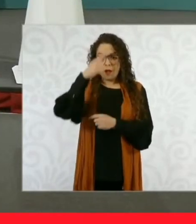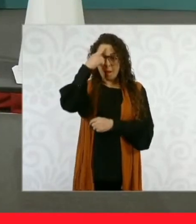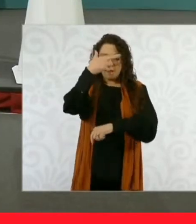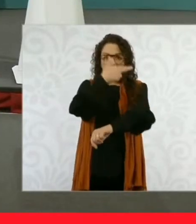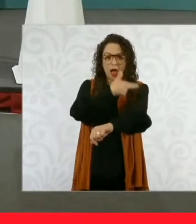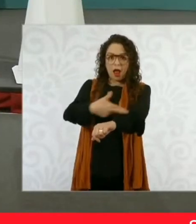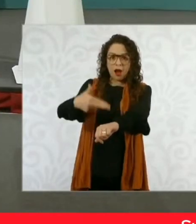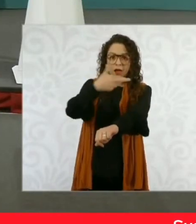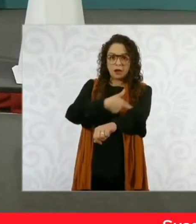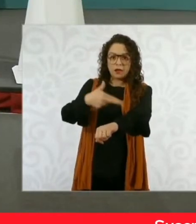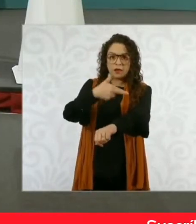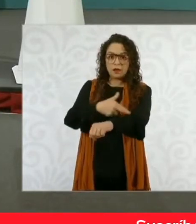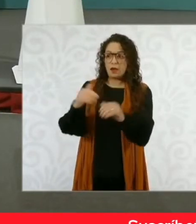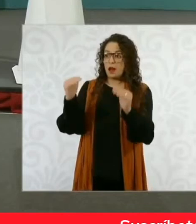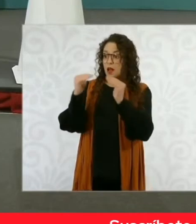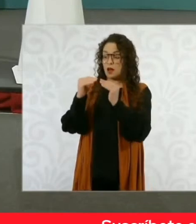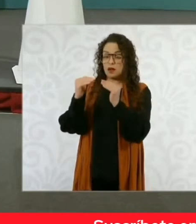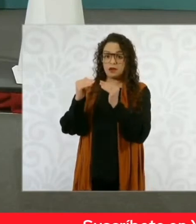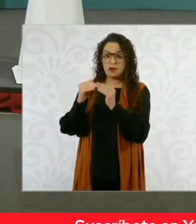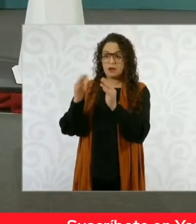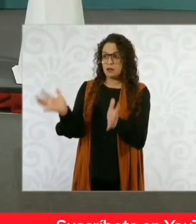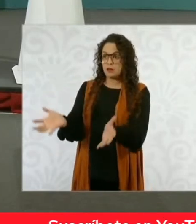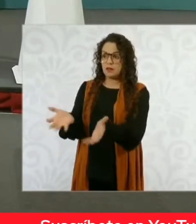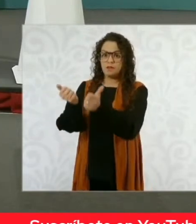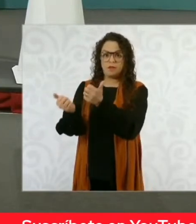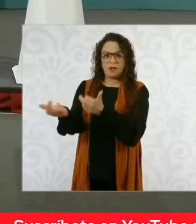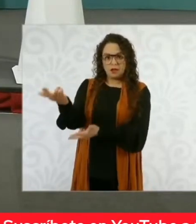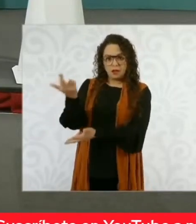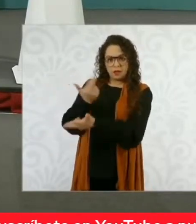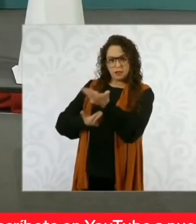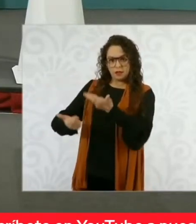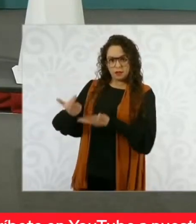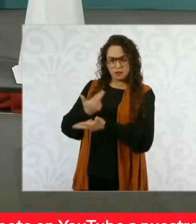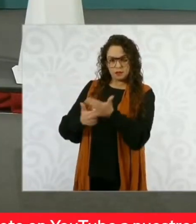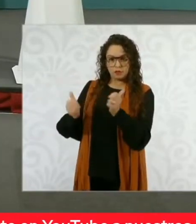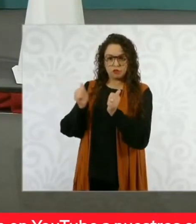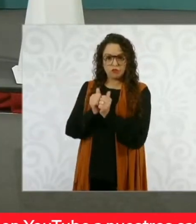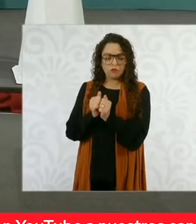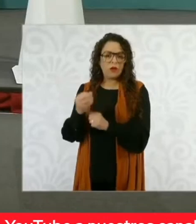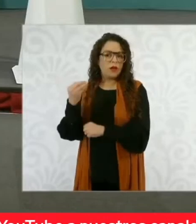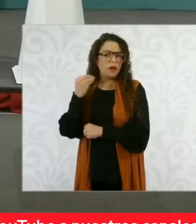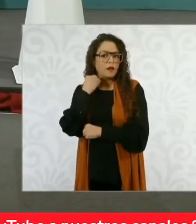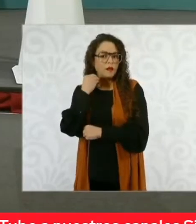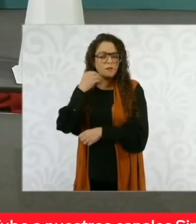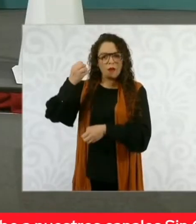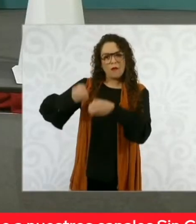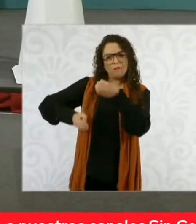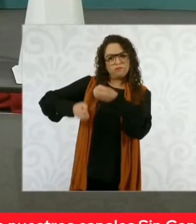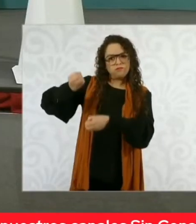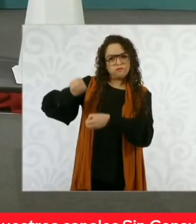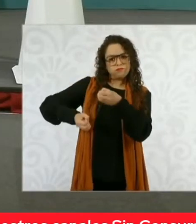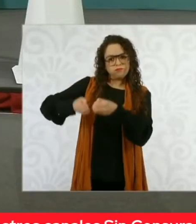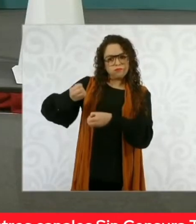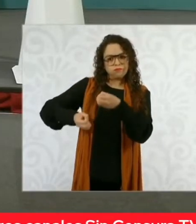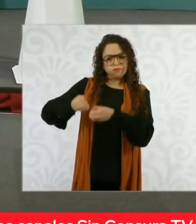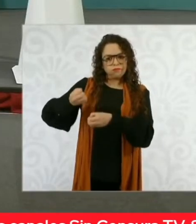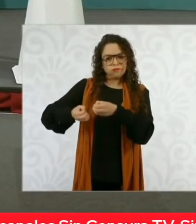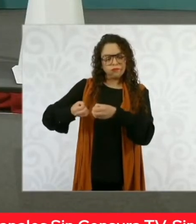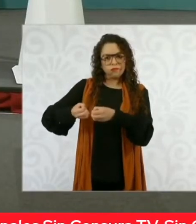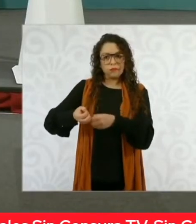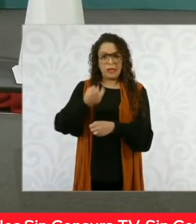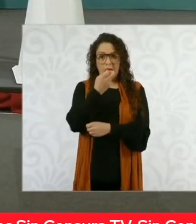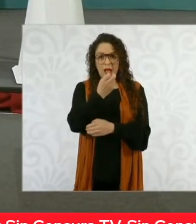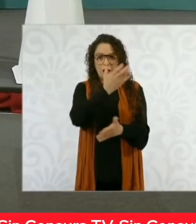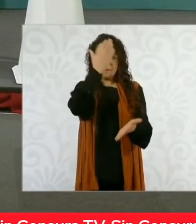Y ojo aquí, esta práctica de la recuperación judicial se detuvo en la administración del presidente